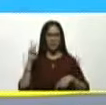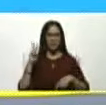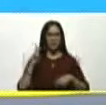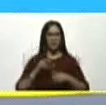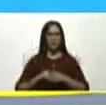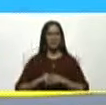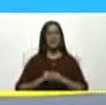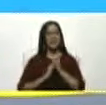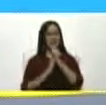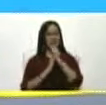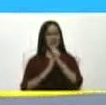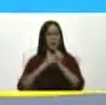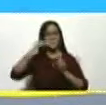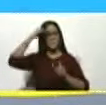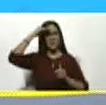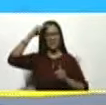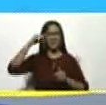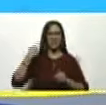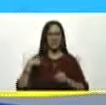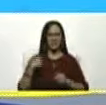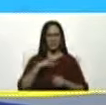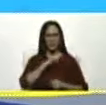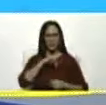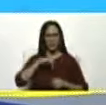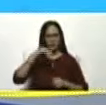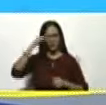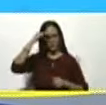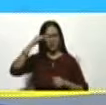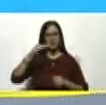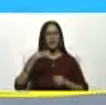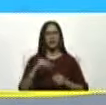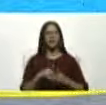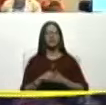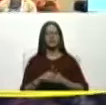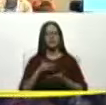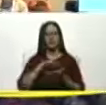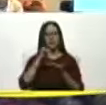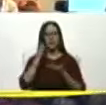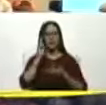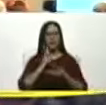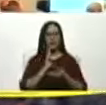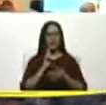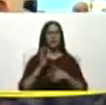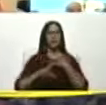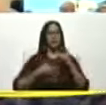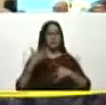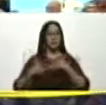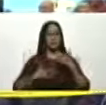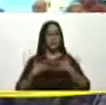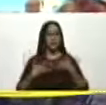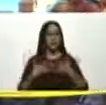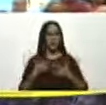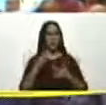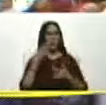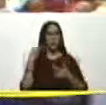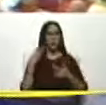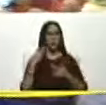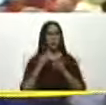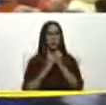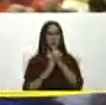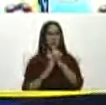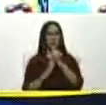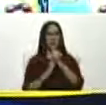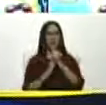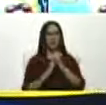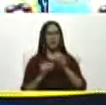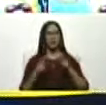liderazgo militar que tiene nuestra Fuerza Armada Nacional Bolivariana. Sentirnos orgullosos del liderazgo y